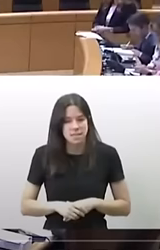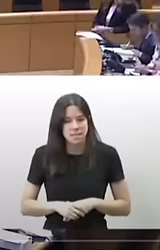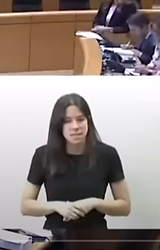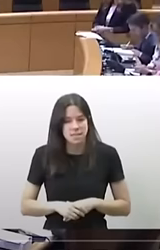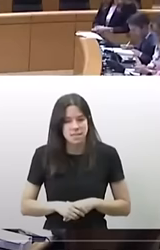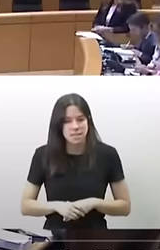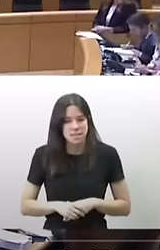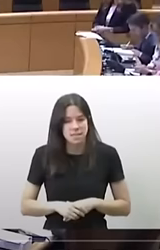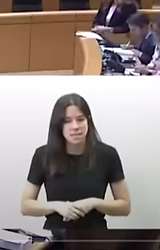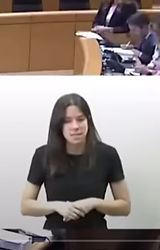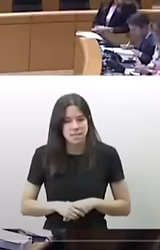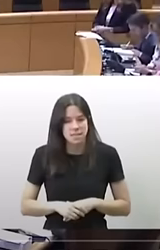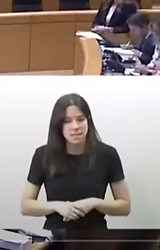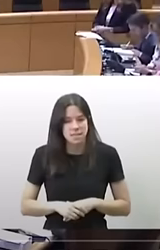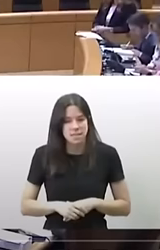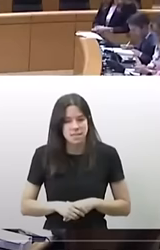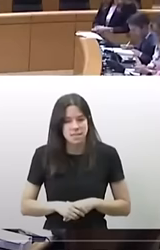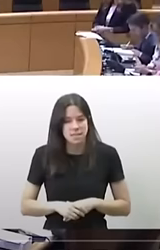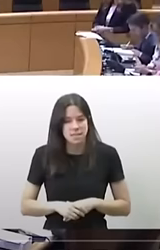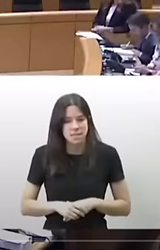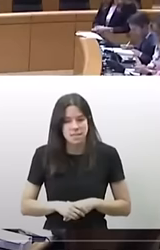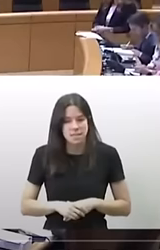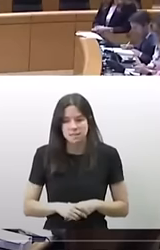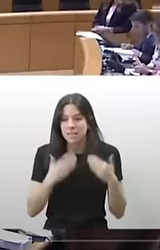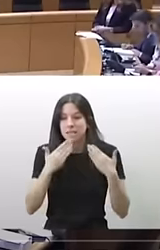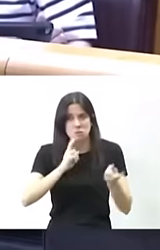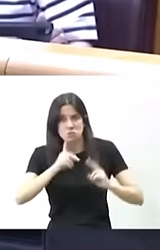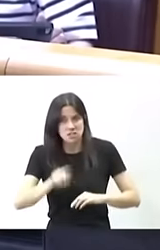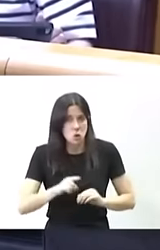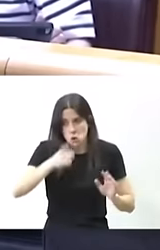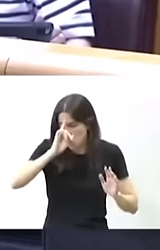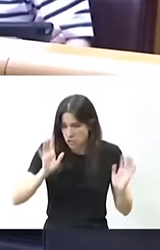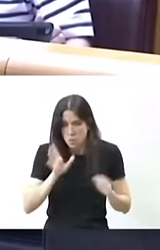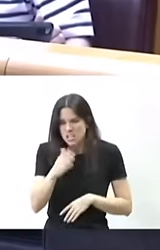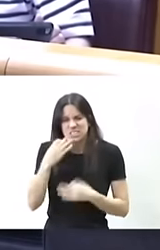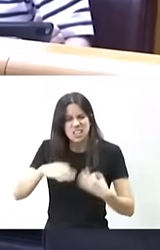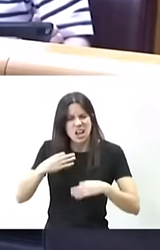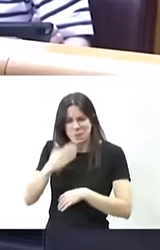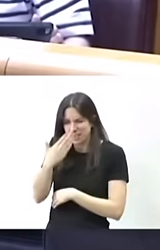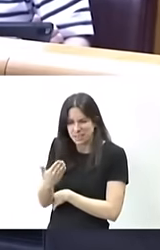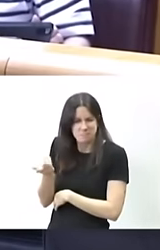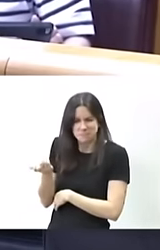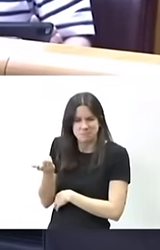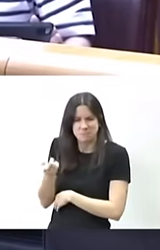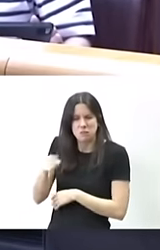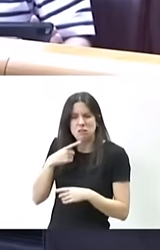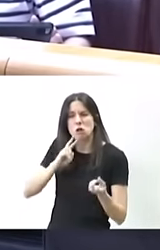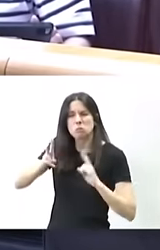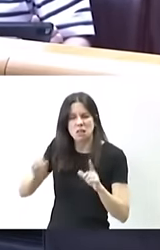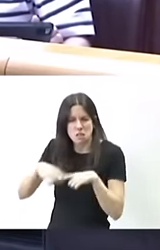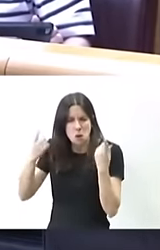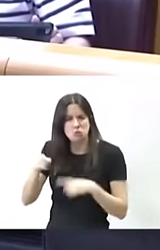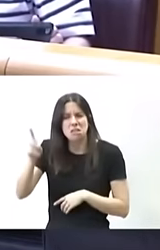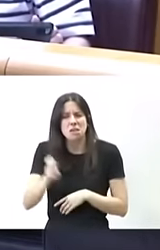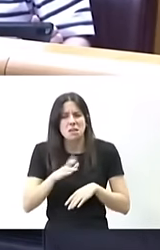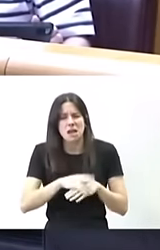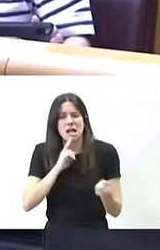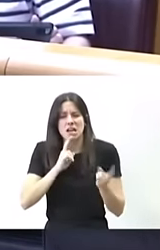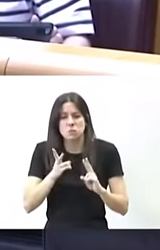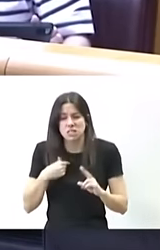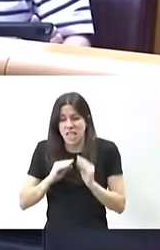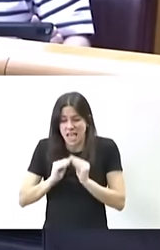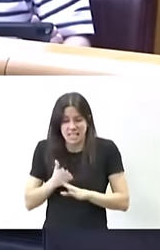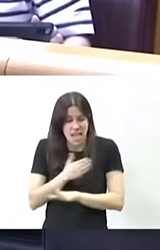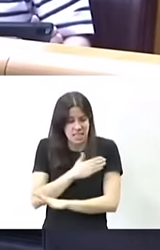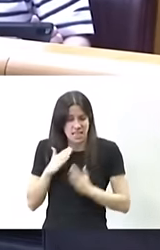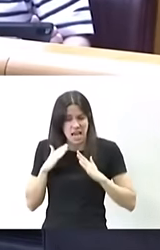Tremendo esto, ¿eh? Si pensaba que habíamos terminado, no, sigue. Sinceramente, a usted le da igual lo que yo aquí le conteste. Si usted viene con la respuesta elaborada de casa